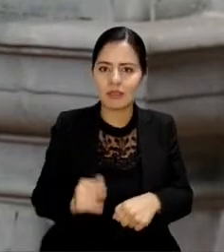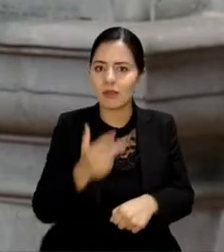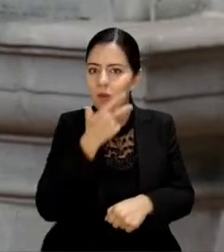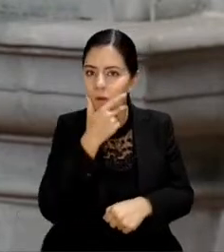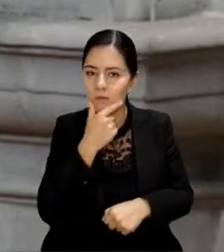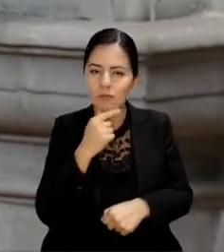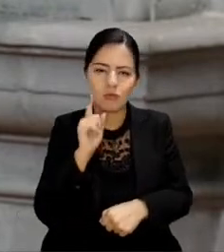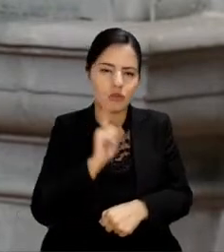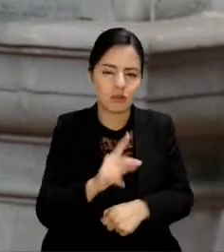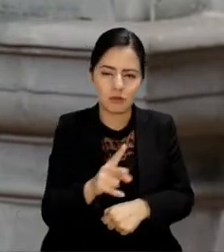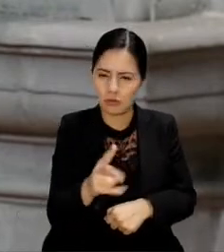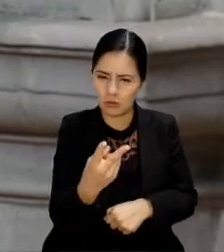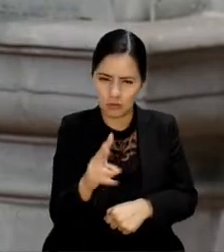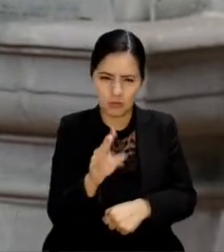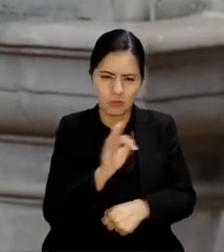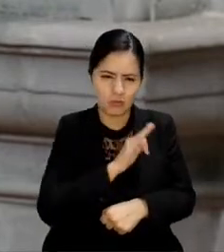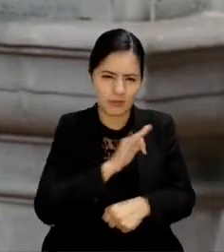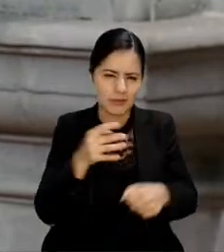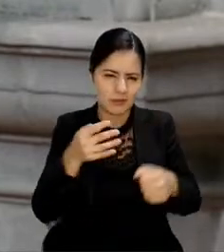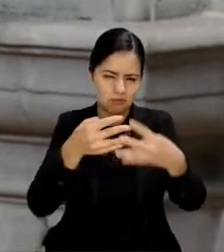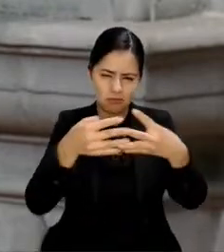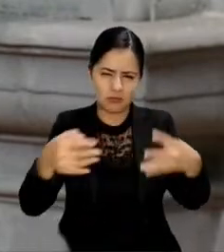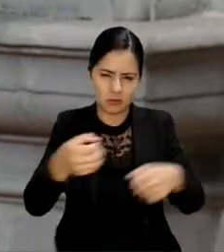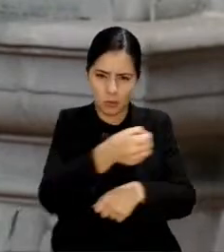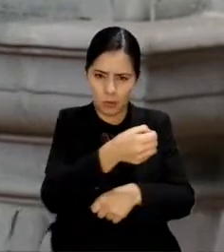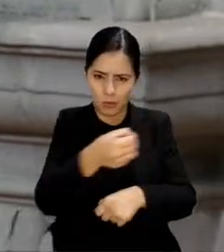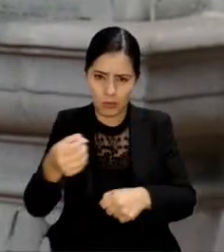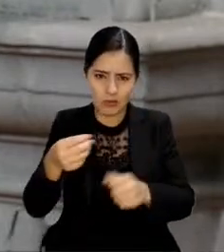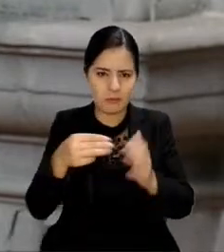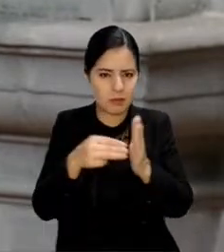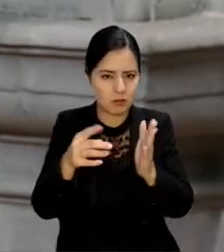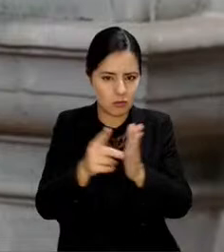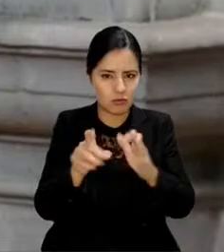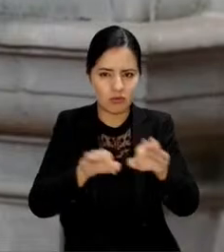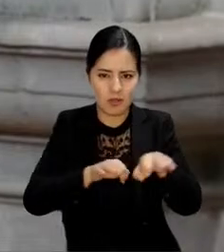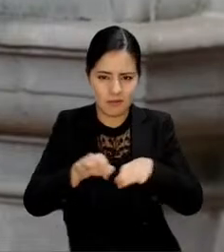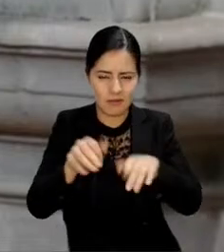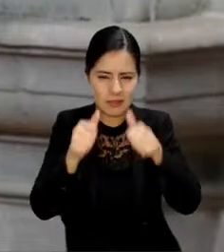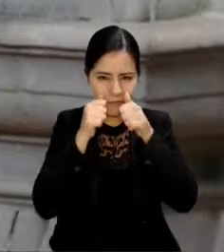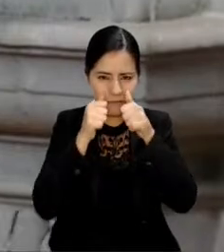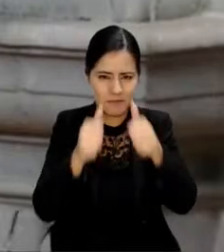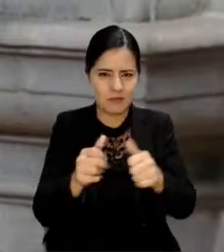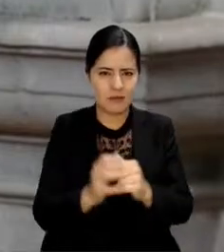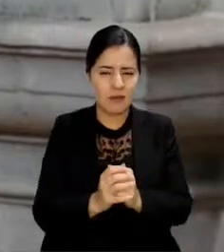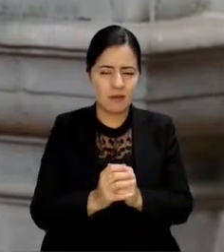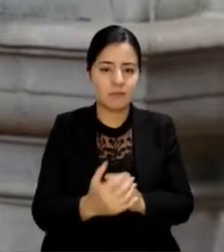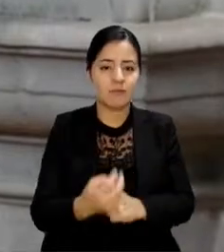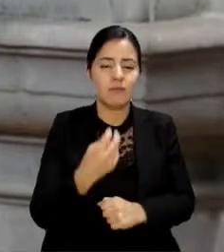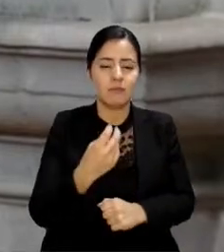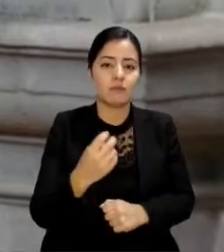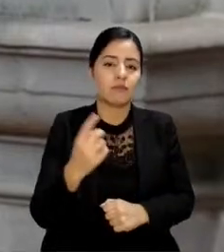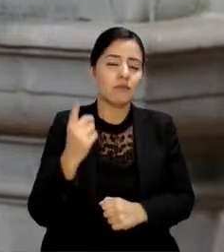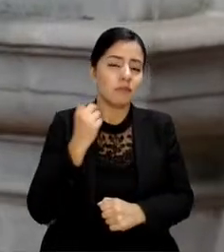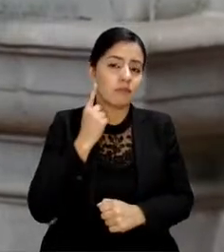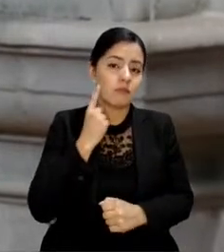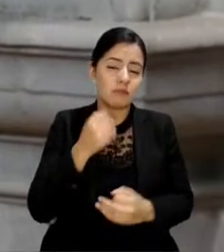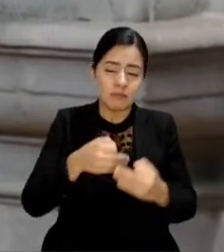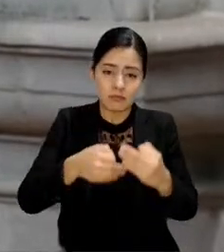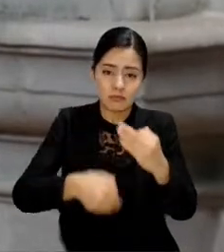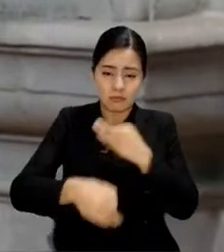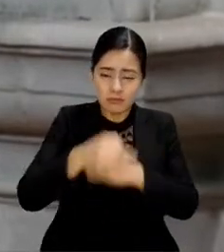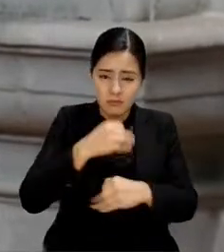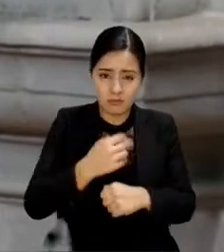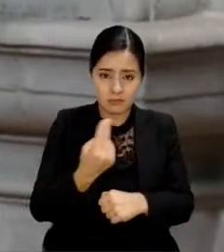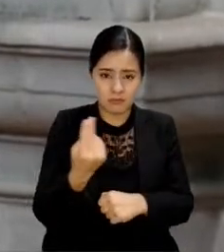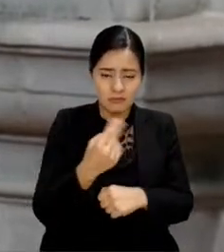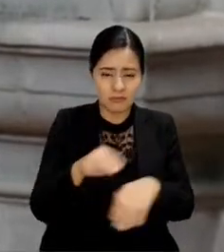hombres como de mujeres en lo que se refiere a sus estructuras, operaciones, métodos y trabajo. Un Parlamento sensible al género se fundamenta